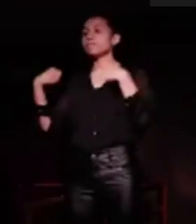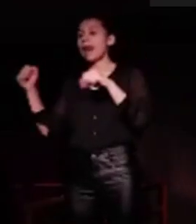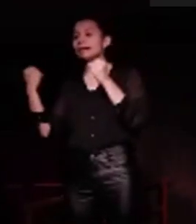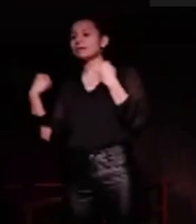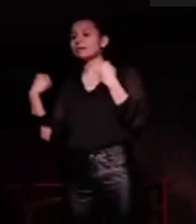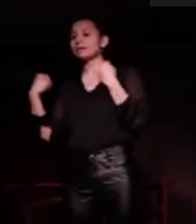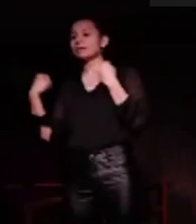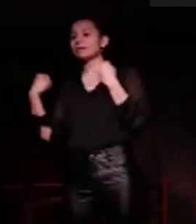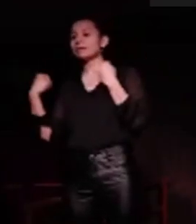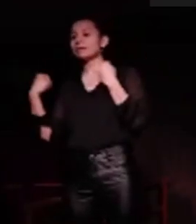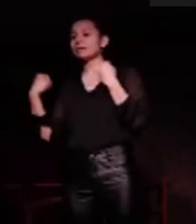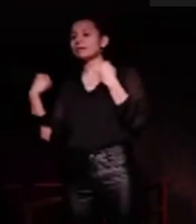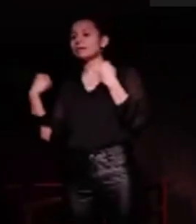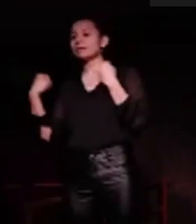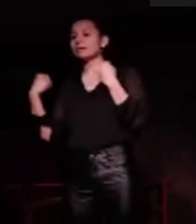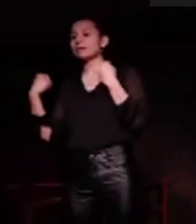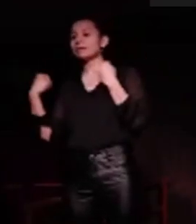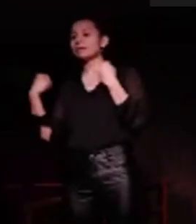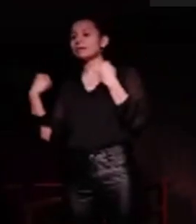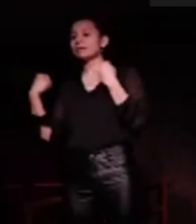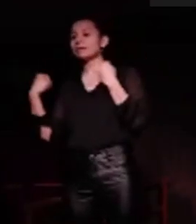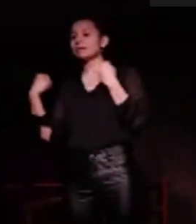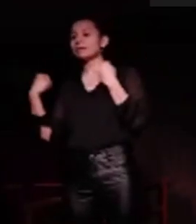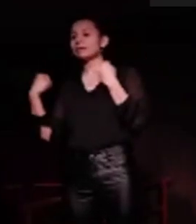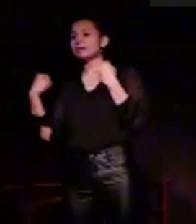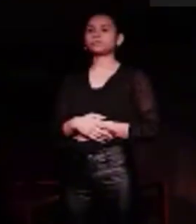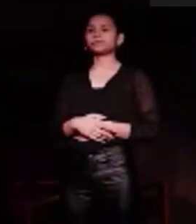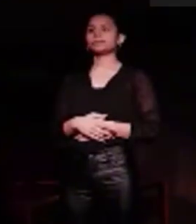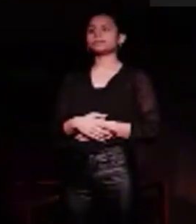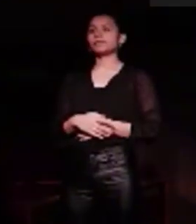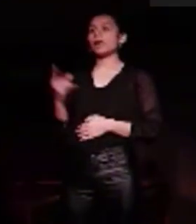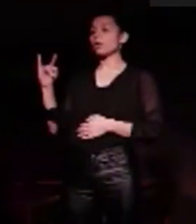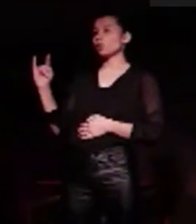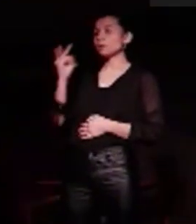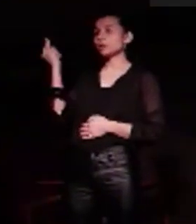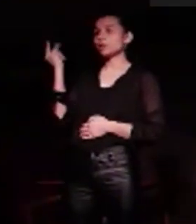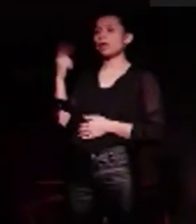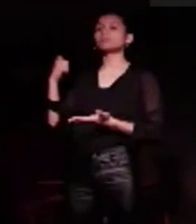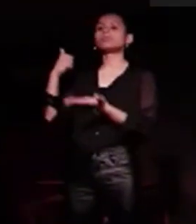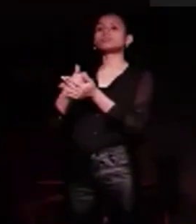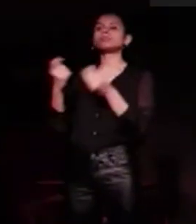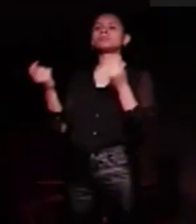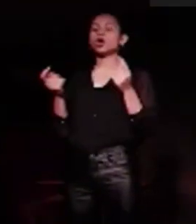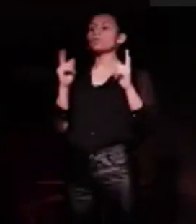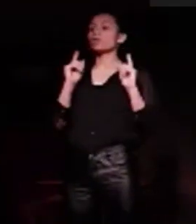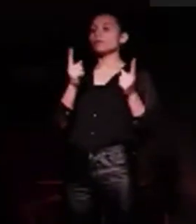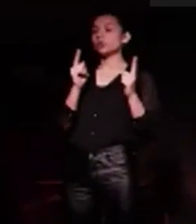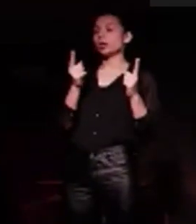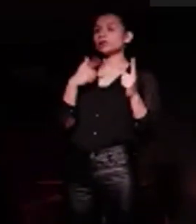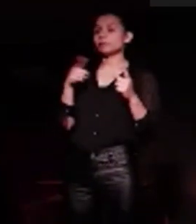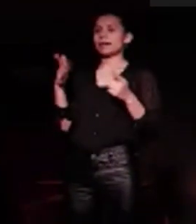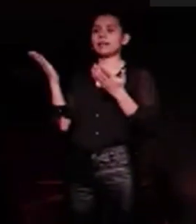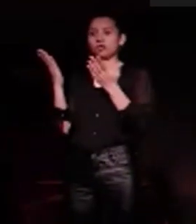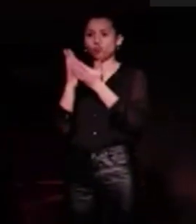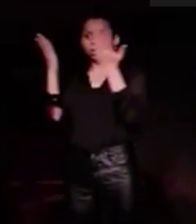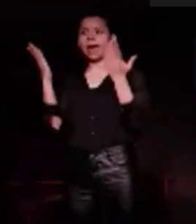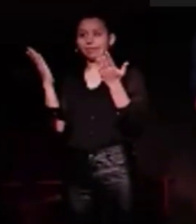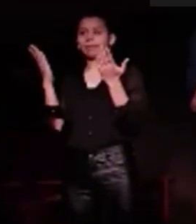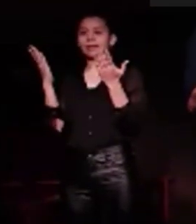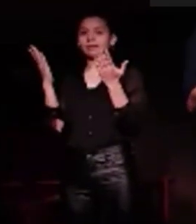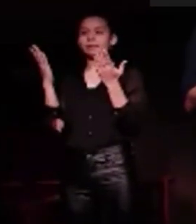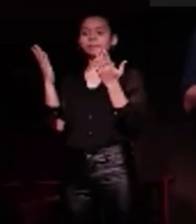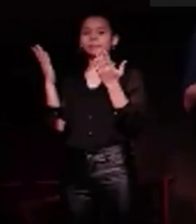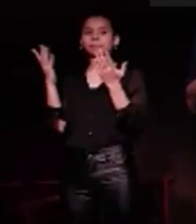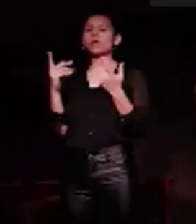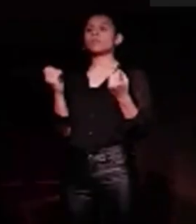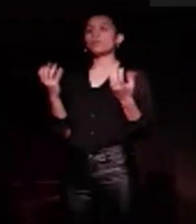la FCEN. ¿Quiénes participan desde la universidad? Docentes, estudiantes de grado de la UBA. Hay que decir que las prácticas sociales